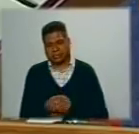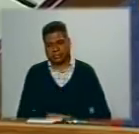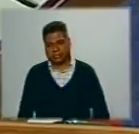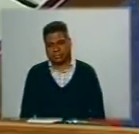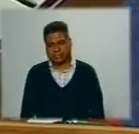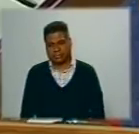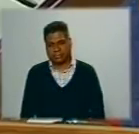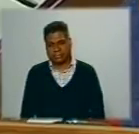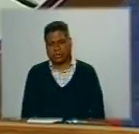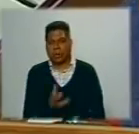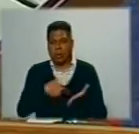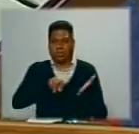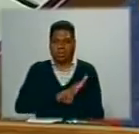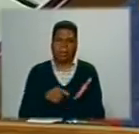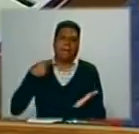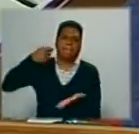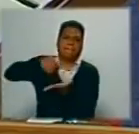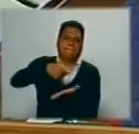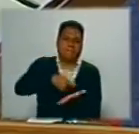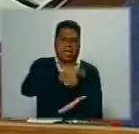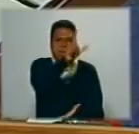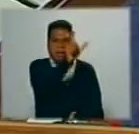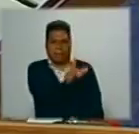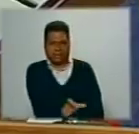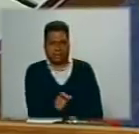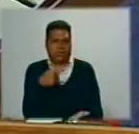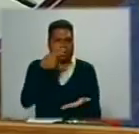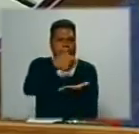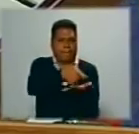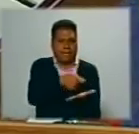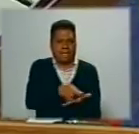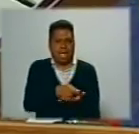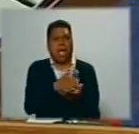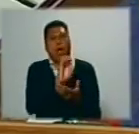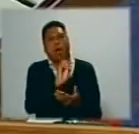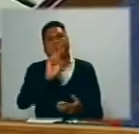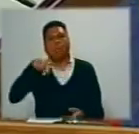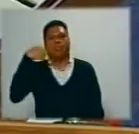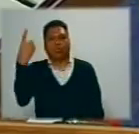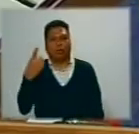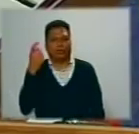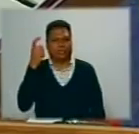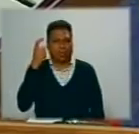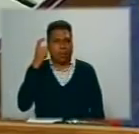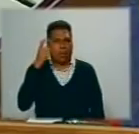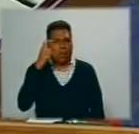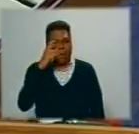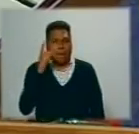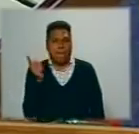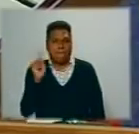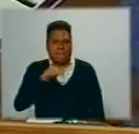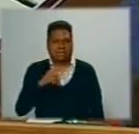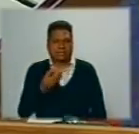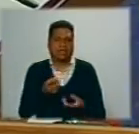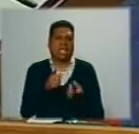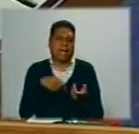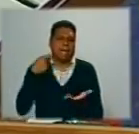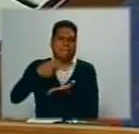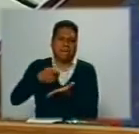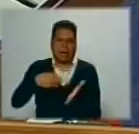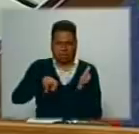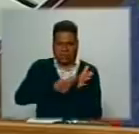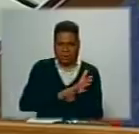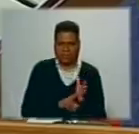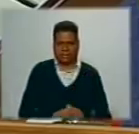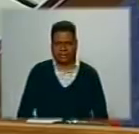deberá reintegrar el pago proporcional o deducir de la facturación siguiente el importe total del servicio no prestado. Las